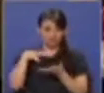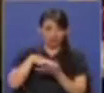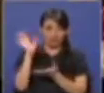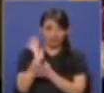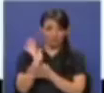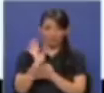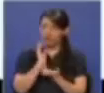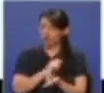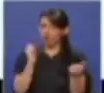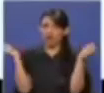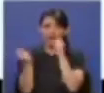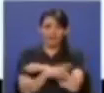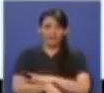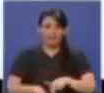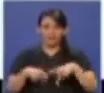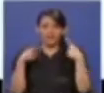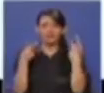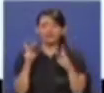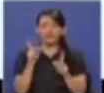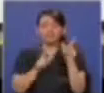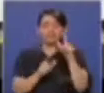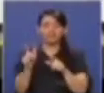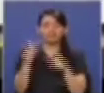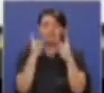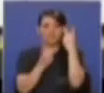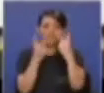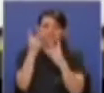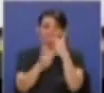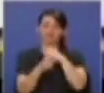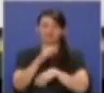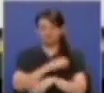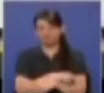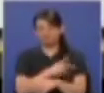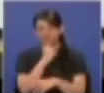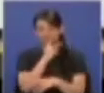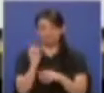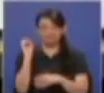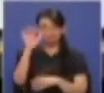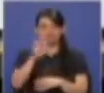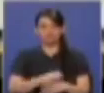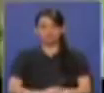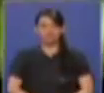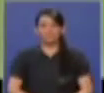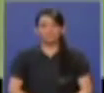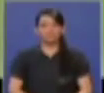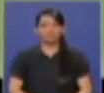zamoranos chinchipenses y todas las personas que visitan esta hermosa ciudad. Adelante con el video.